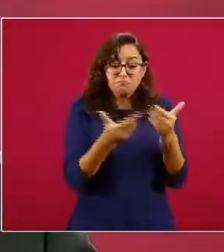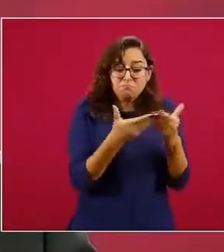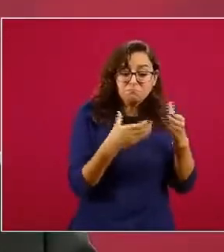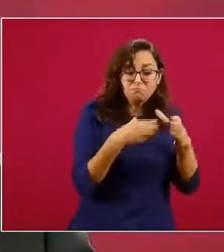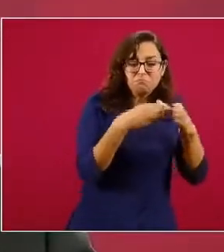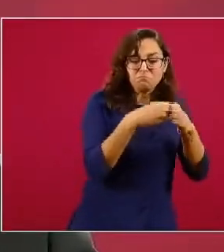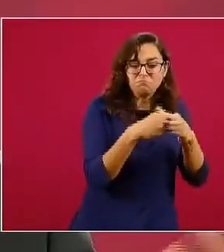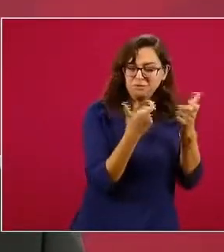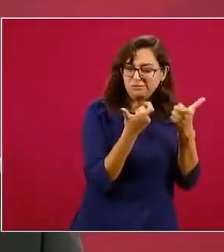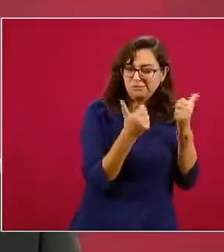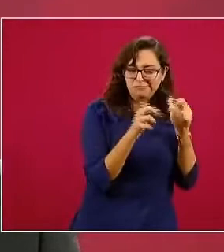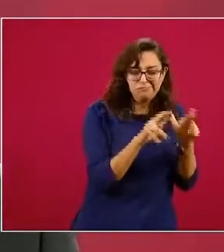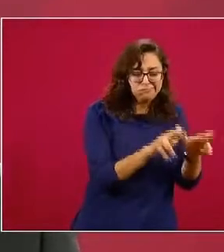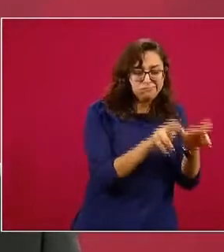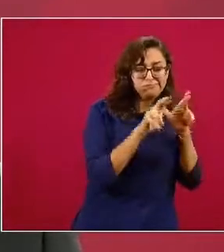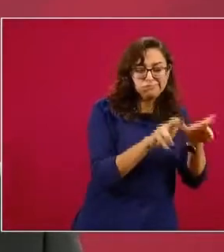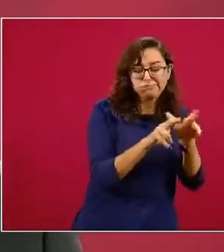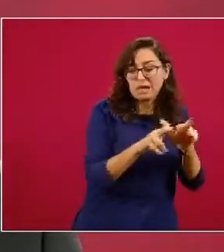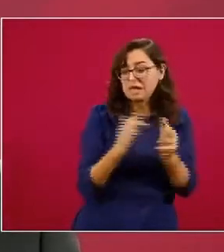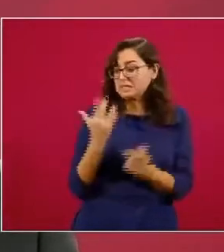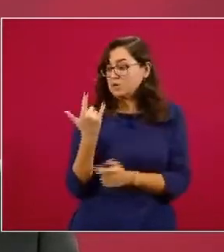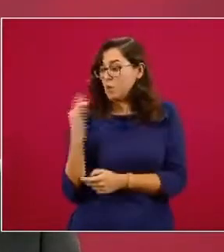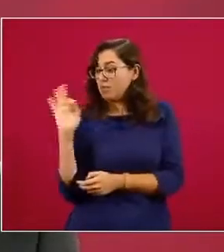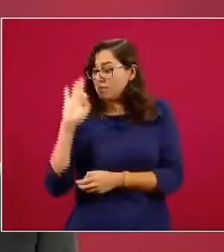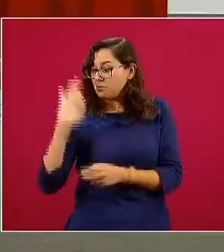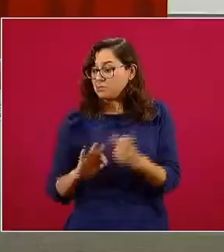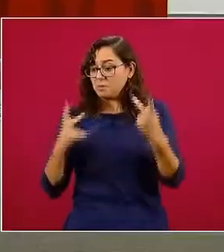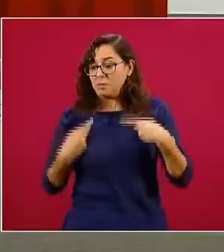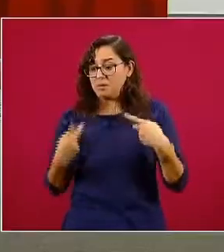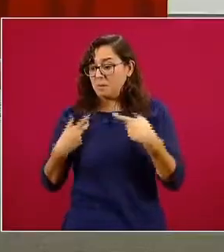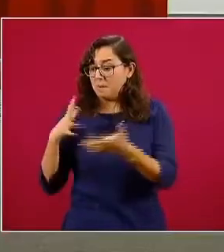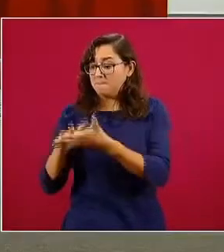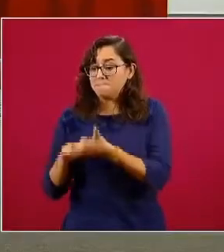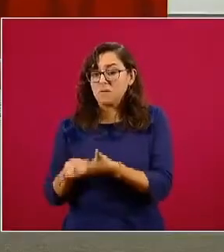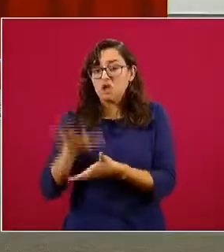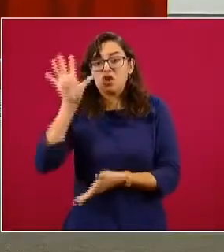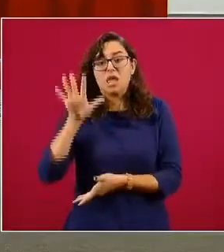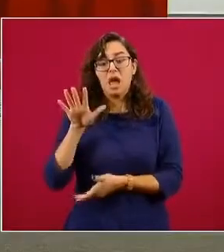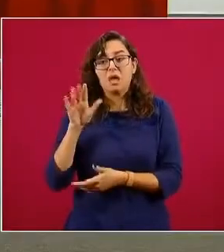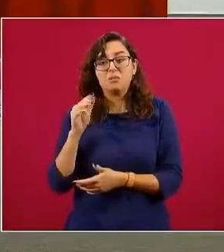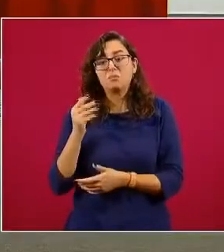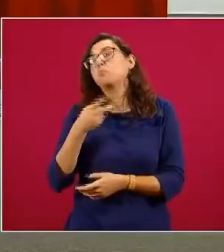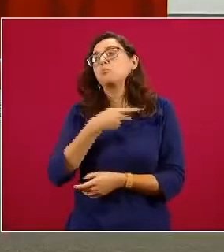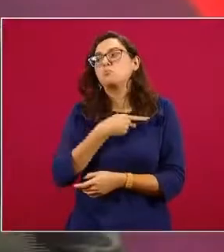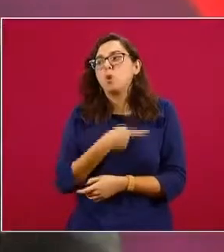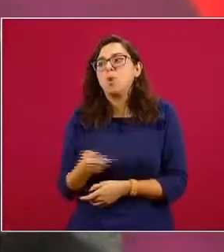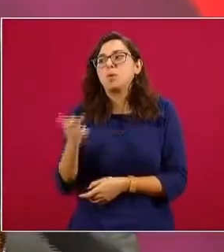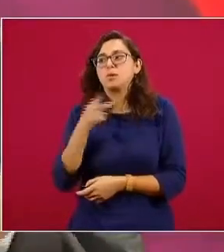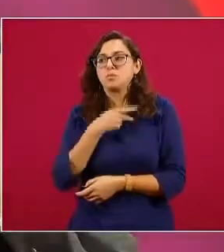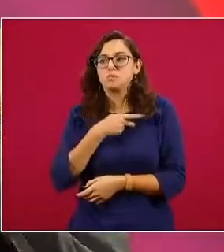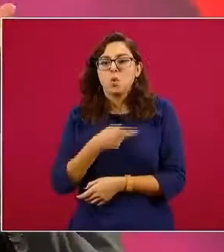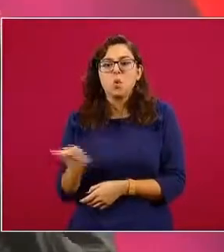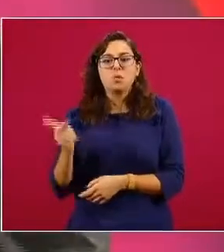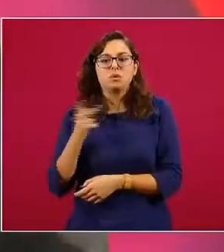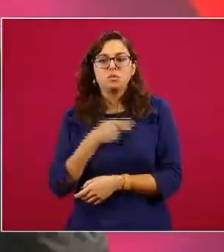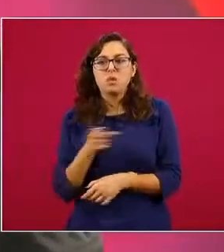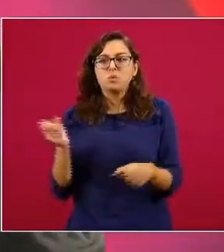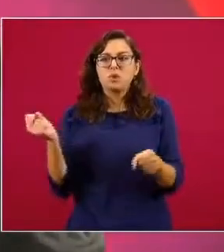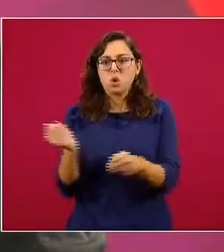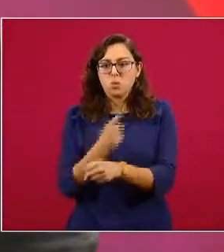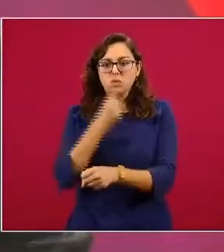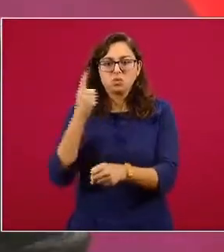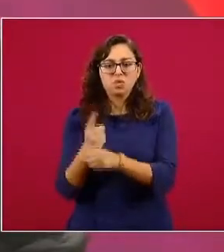grandes mayorías, 50% de la población de México, que fueron perdiendo poder adquisitivo, oportunidades